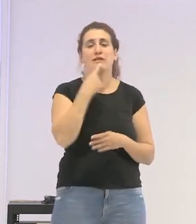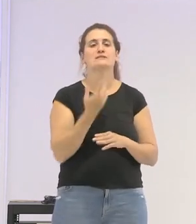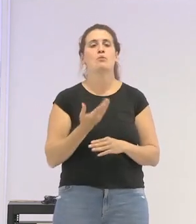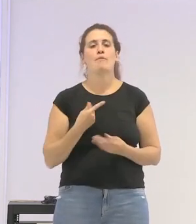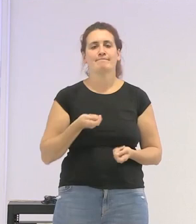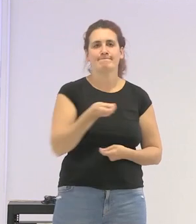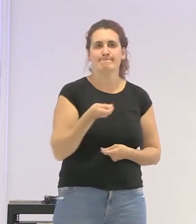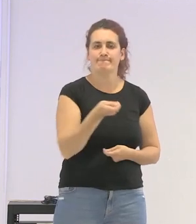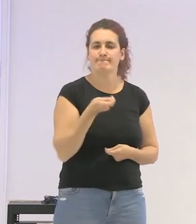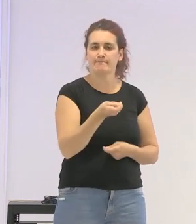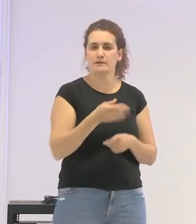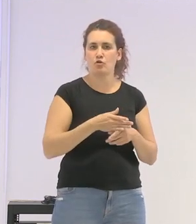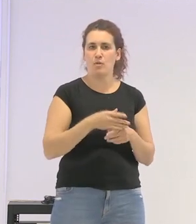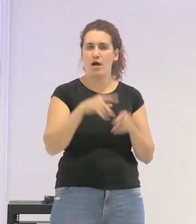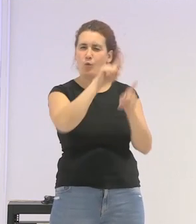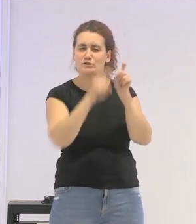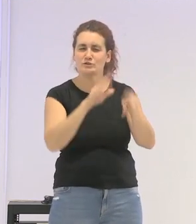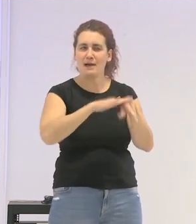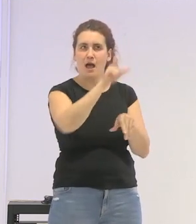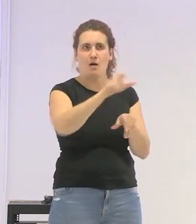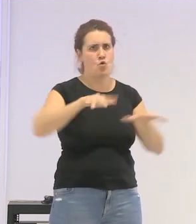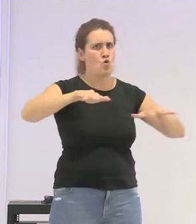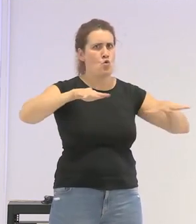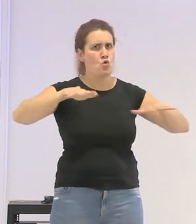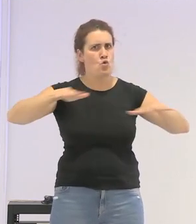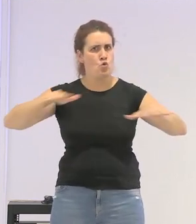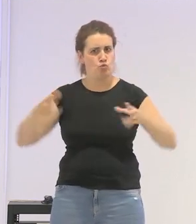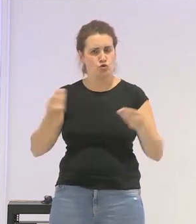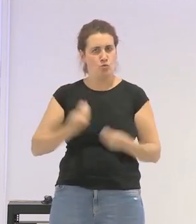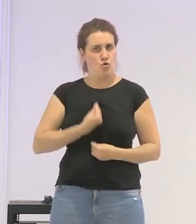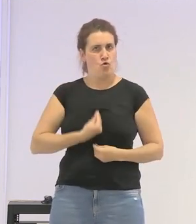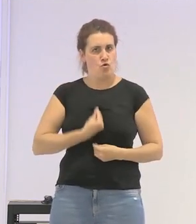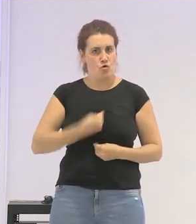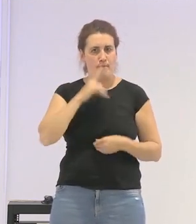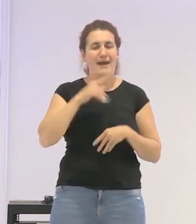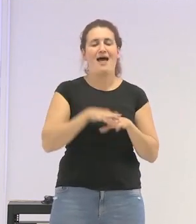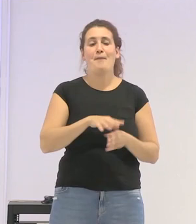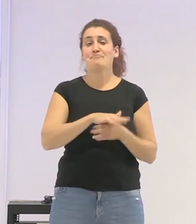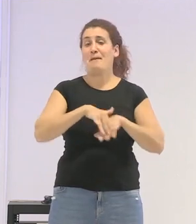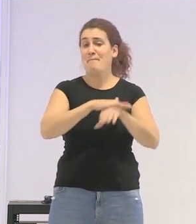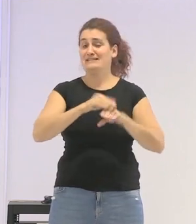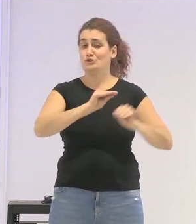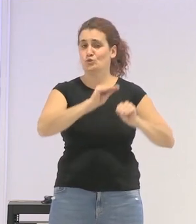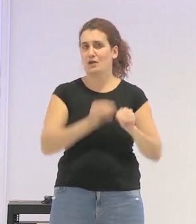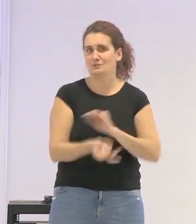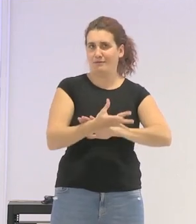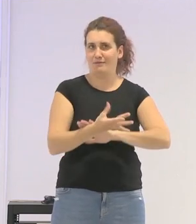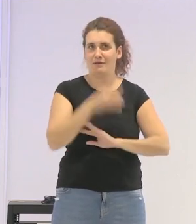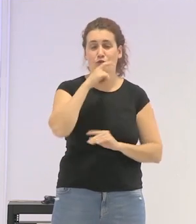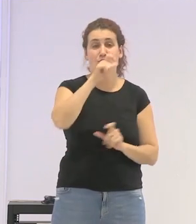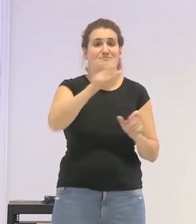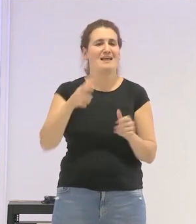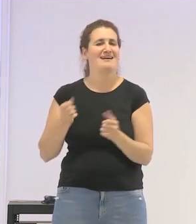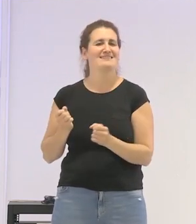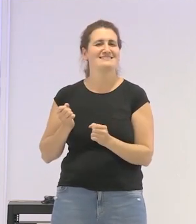cuestiones que producen mucha agitación social también para generar sus propias bases, ¿no? Entonces, igual tienen menos seguidores, digamos, que otros